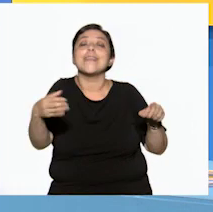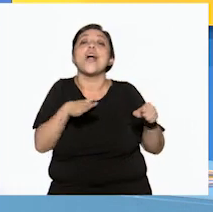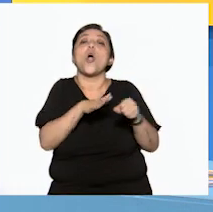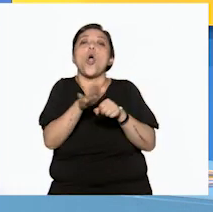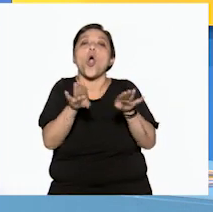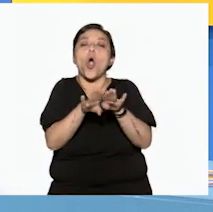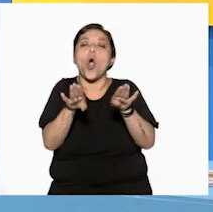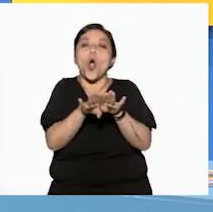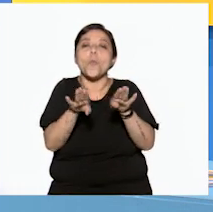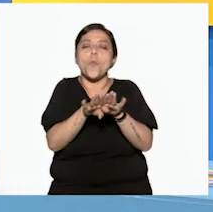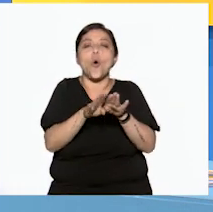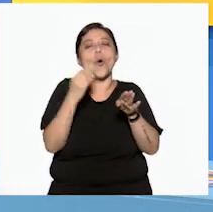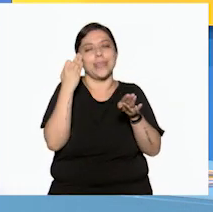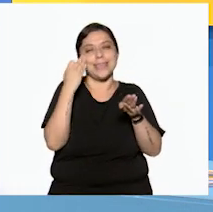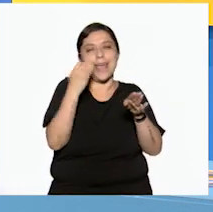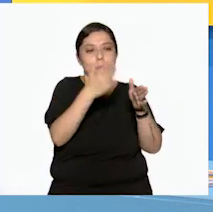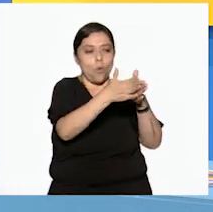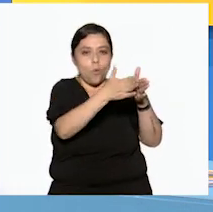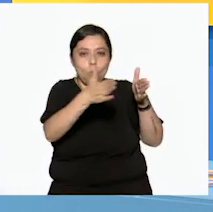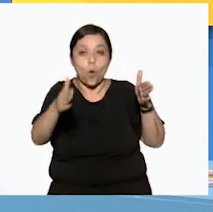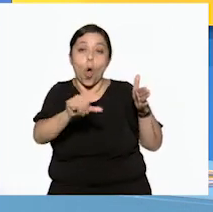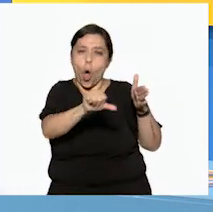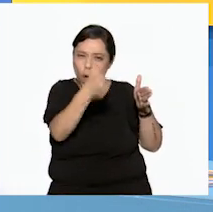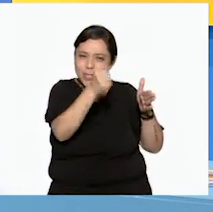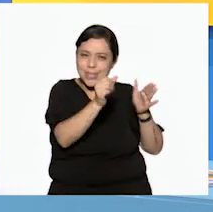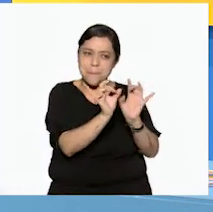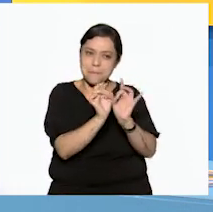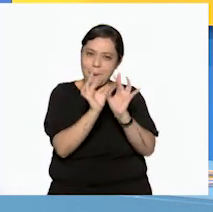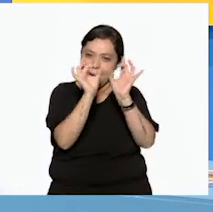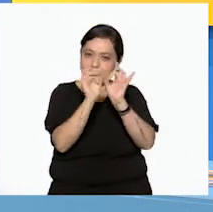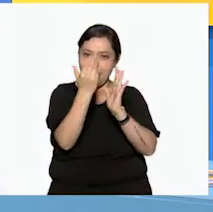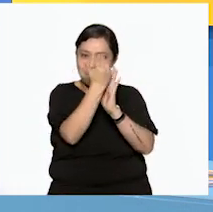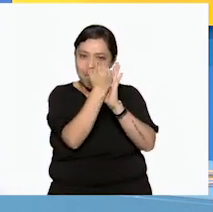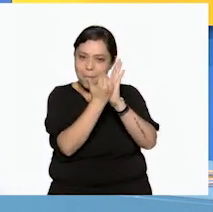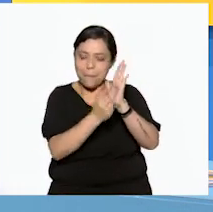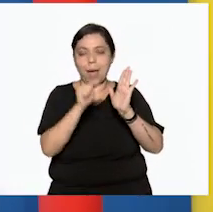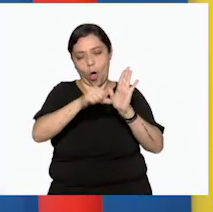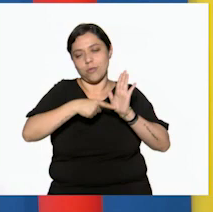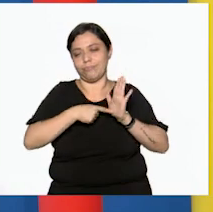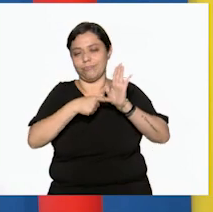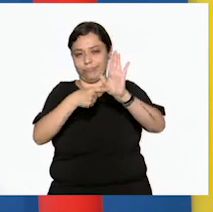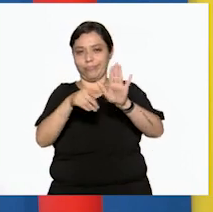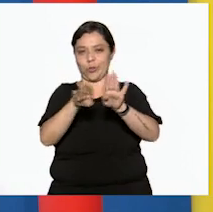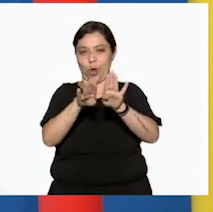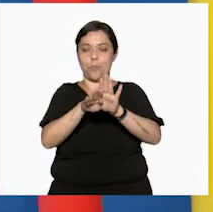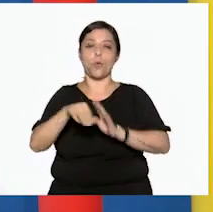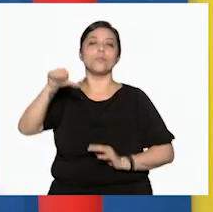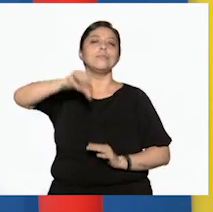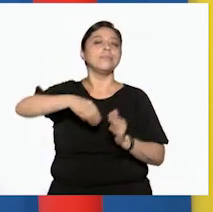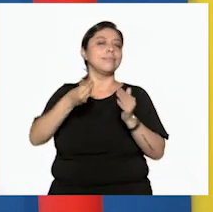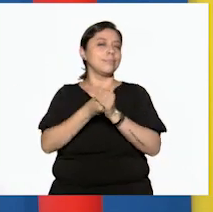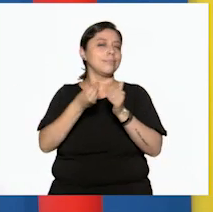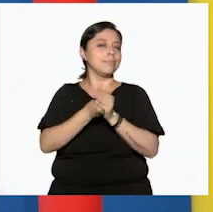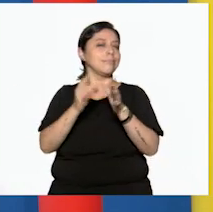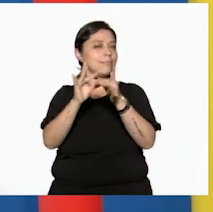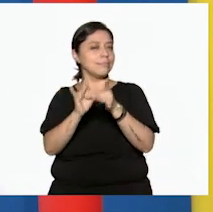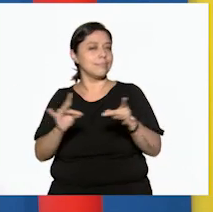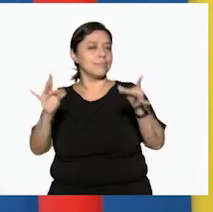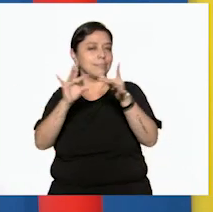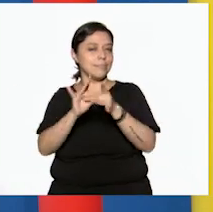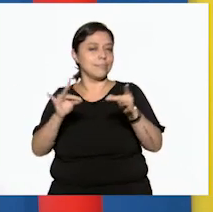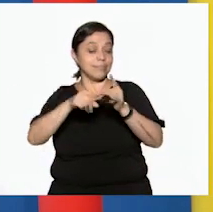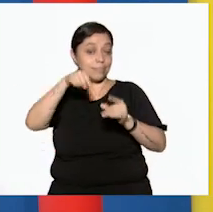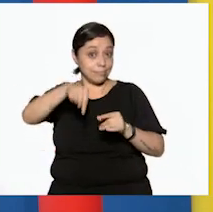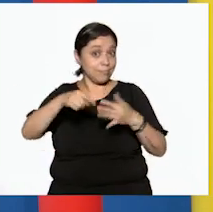en una línea del tiempo los 11 hechos que les presentamos el día de hoy. En esta clase hablamos sobre algunos sucesos que